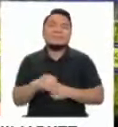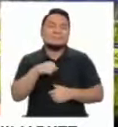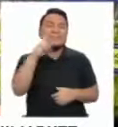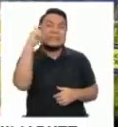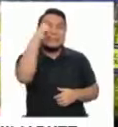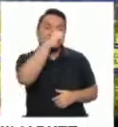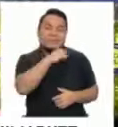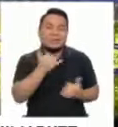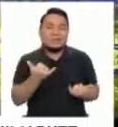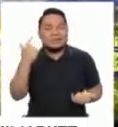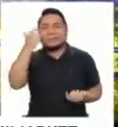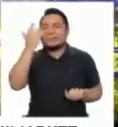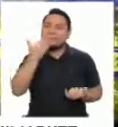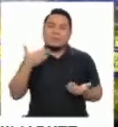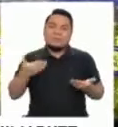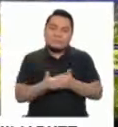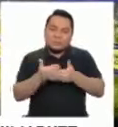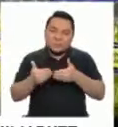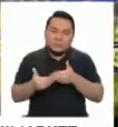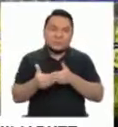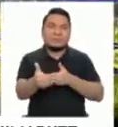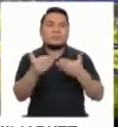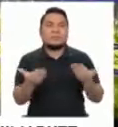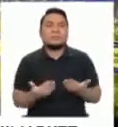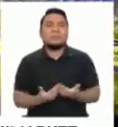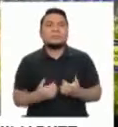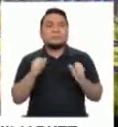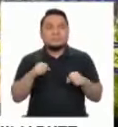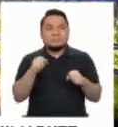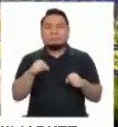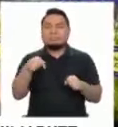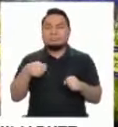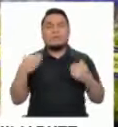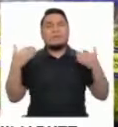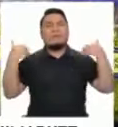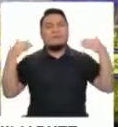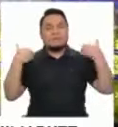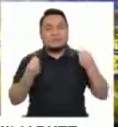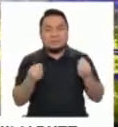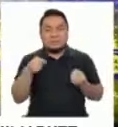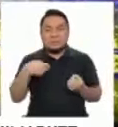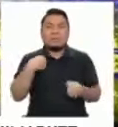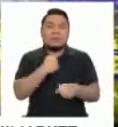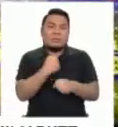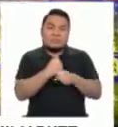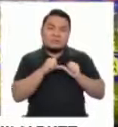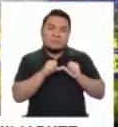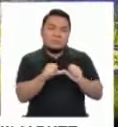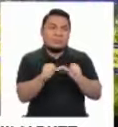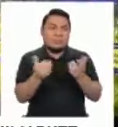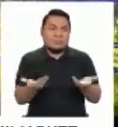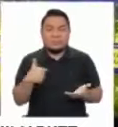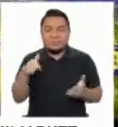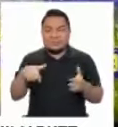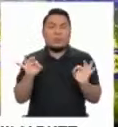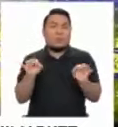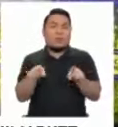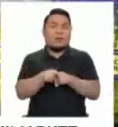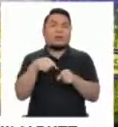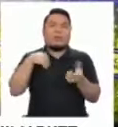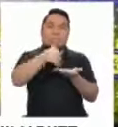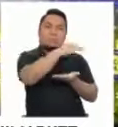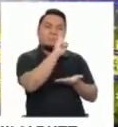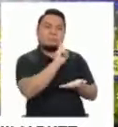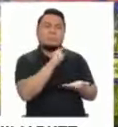hay que reinventarse. La verdad que estoy feliz porque igual voy a trabajar en mi casa, que es Vale Todo, y